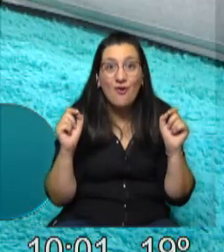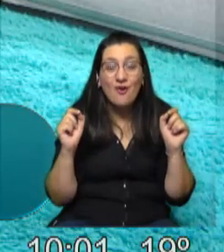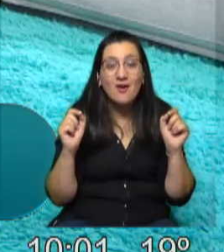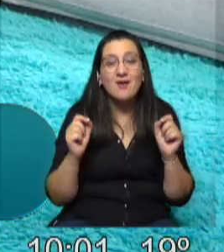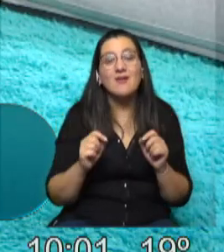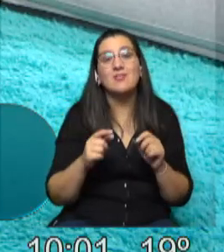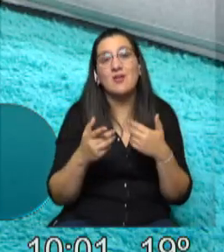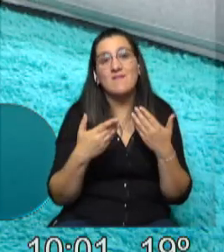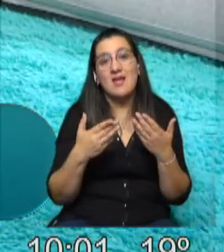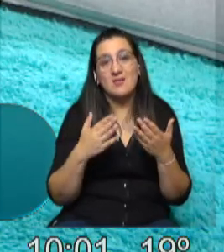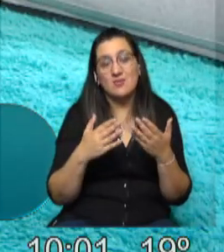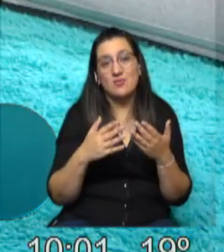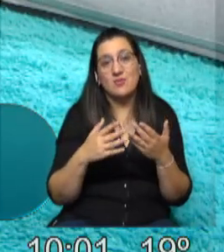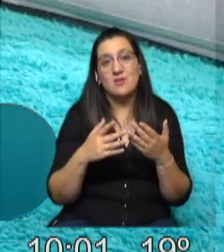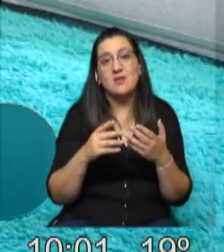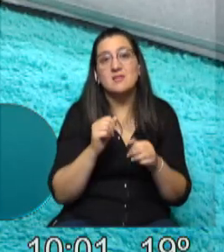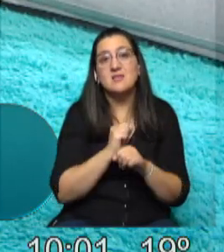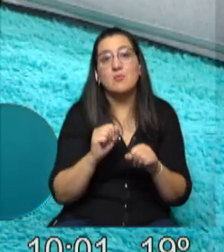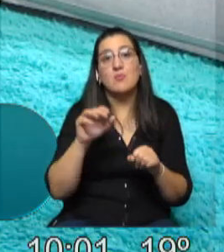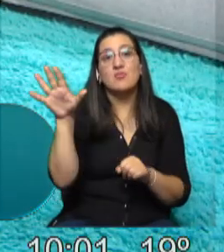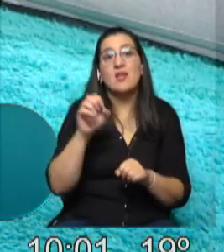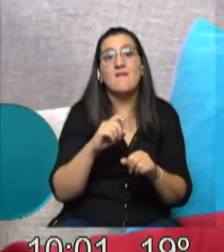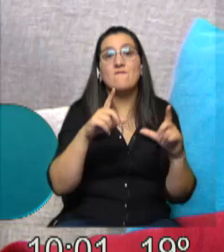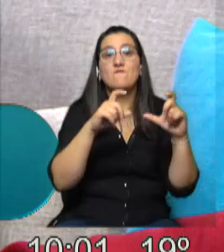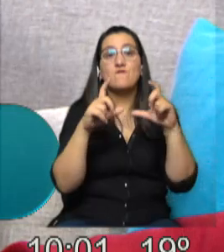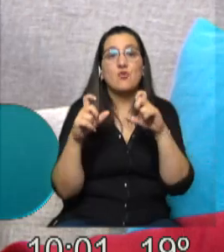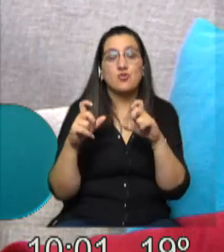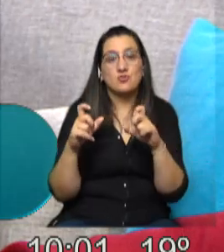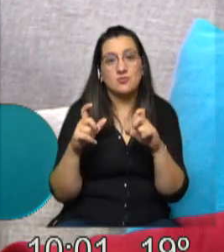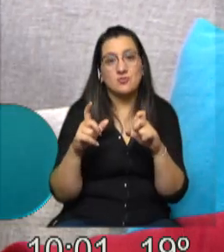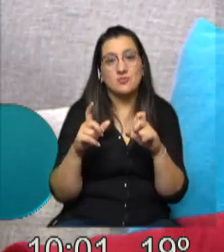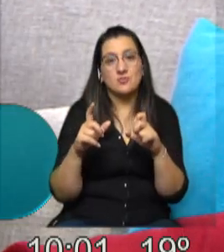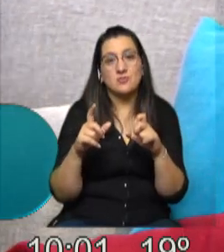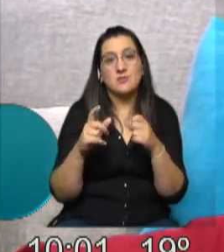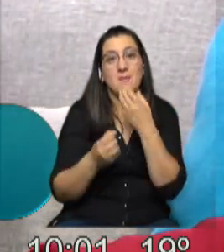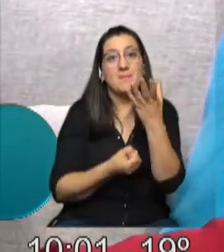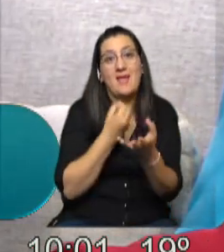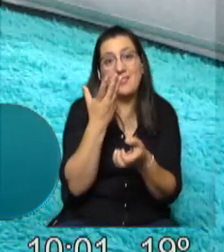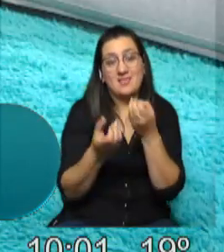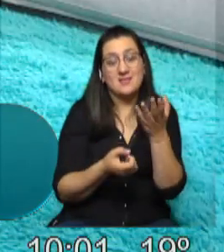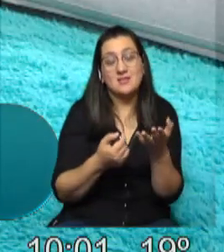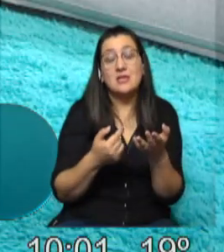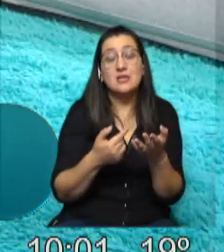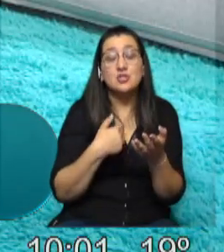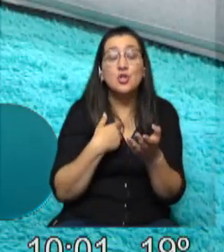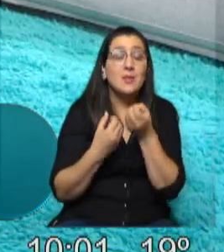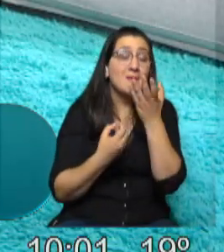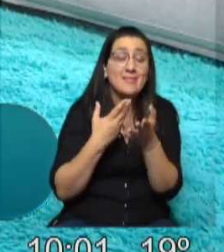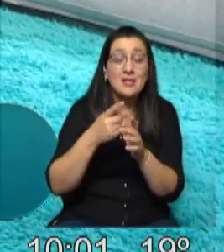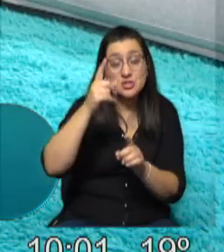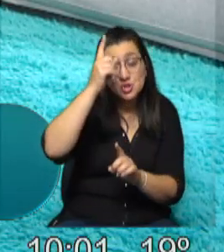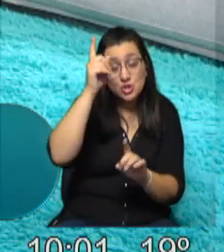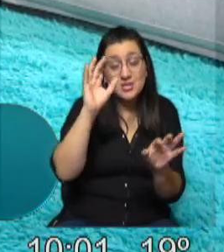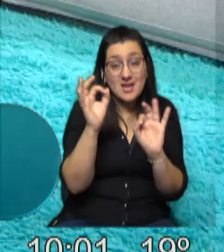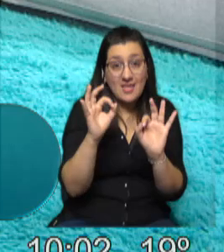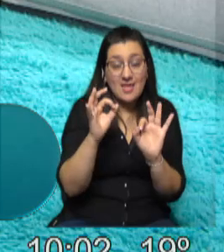Tócala con producción, a ver si podemos traer fotos de. No es tan grave, fotos de plantas, porque yo de plantas no sé nada. Pero sé que los nombres de plantas